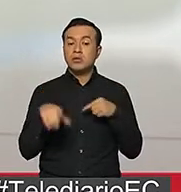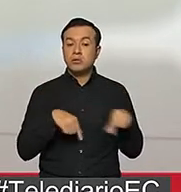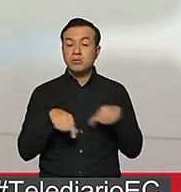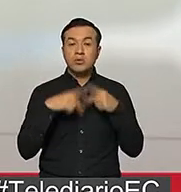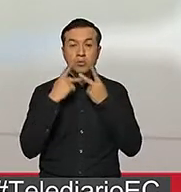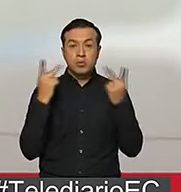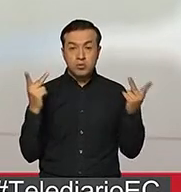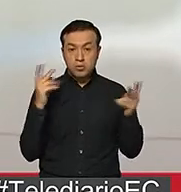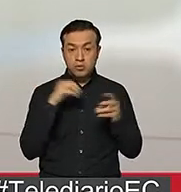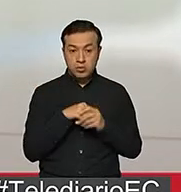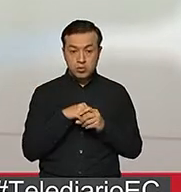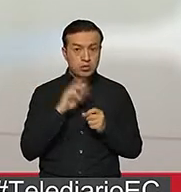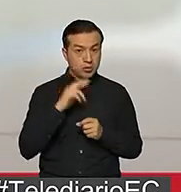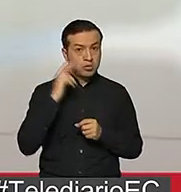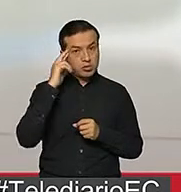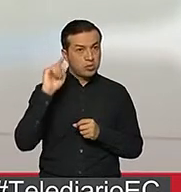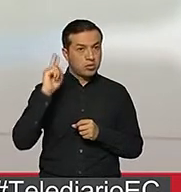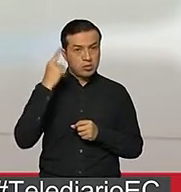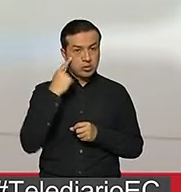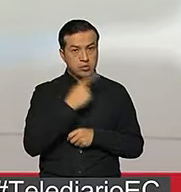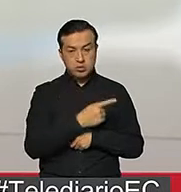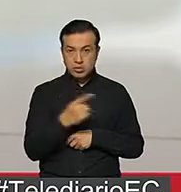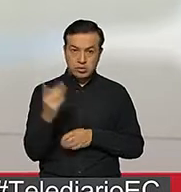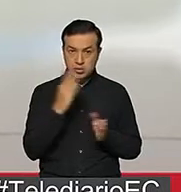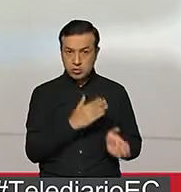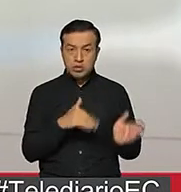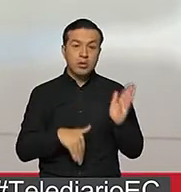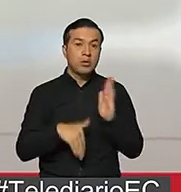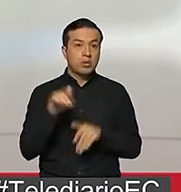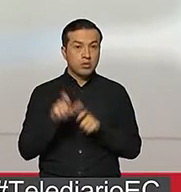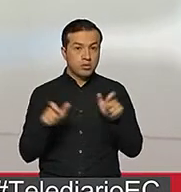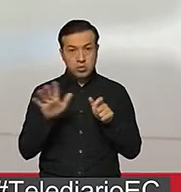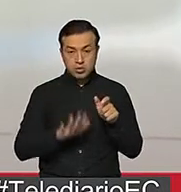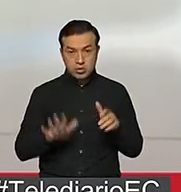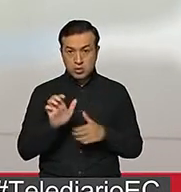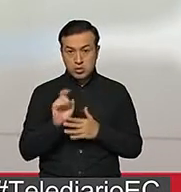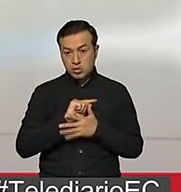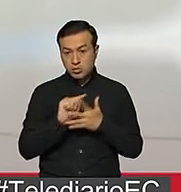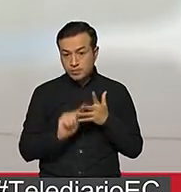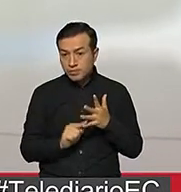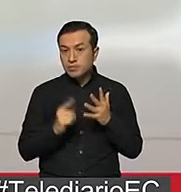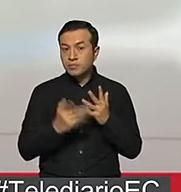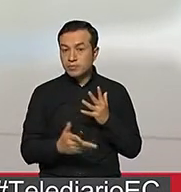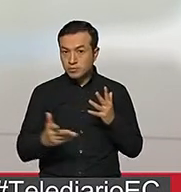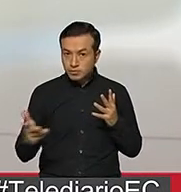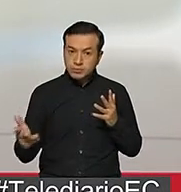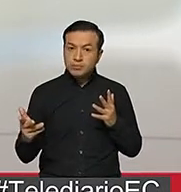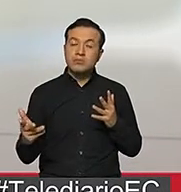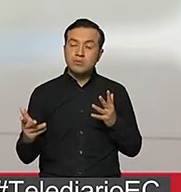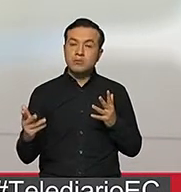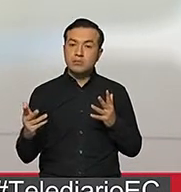interés interprovincial por una razón primero esa es la forma en que más se mueve la gente en el ecuador esa es la forma más común en que la gente